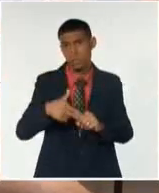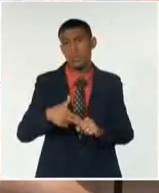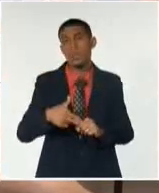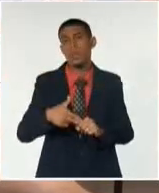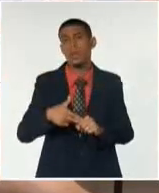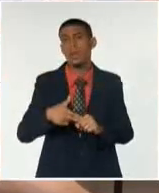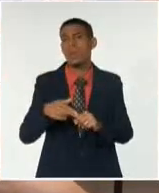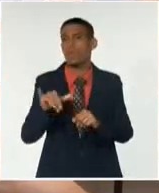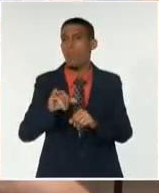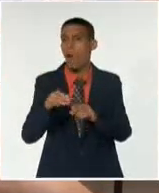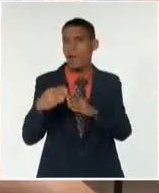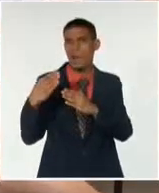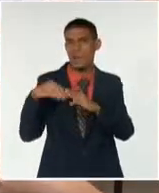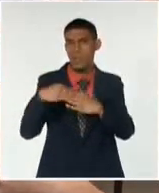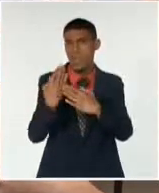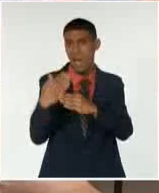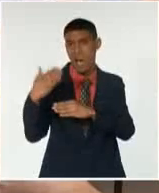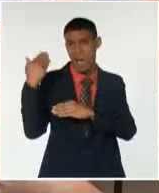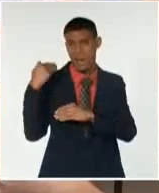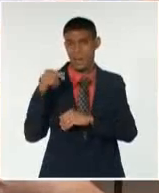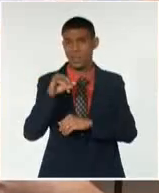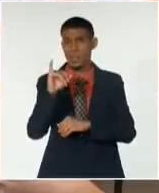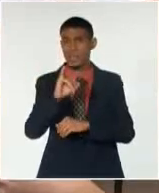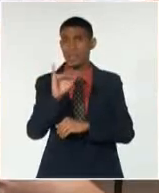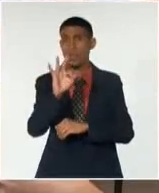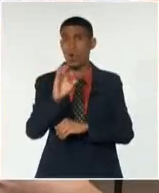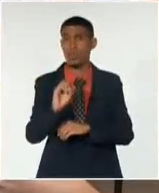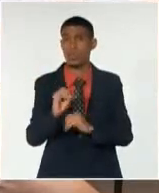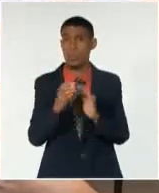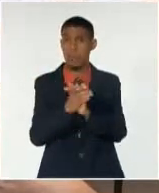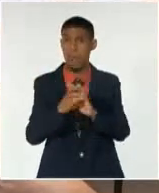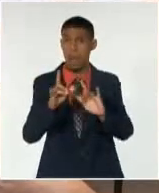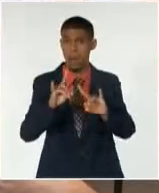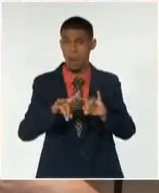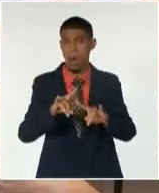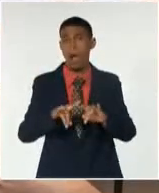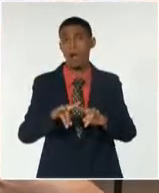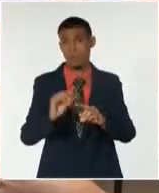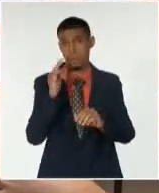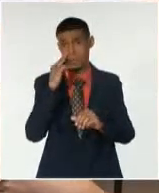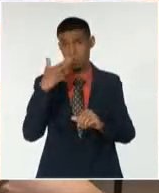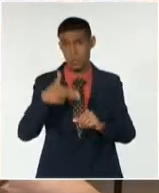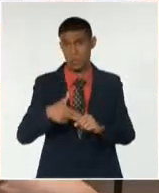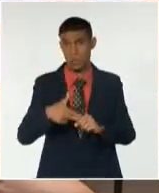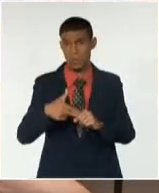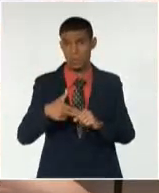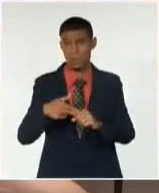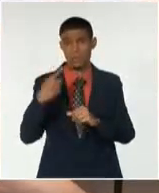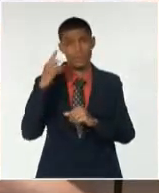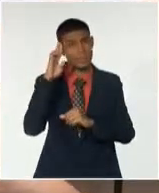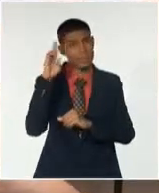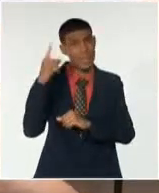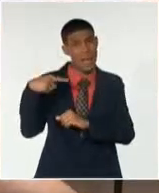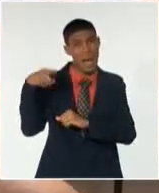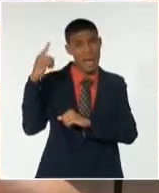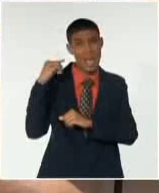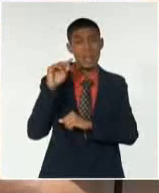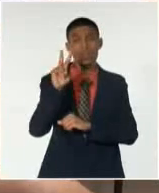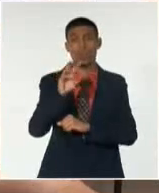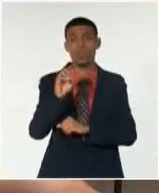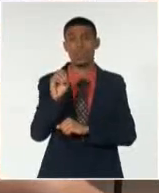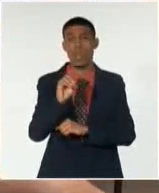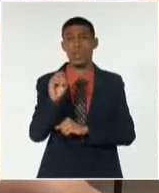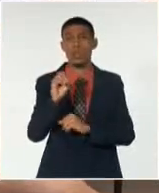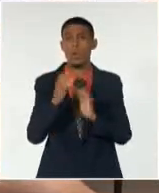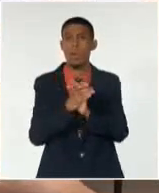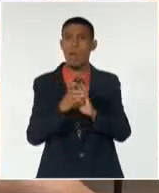inferior al de ayer también. O sea, tenemos el 680 megawatts por combustible ahora en estos momentos. Ayer habíamos hablado de casi alrededor de 800 megawatts. Se incorporó